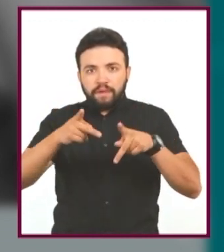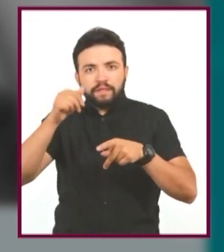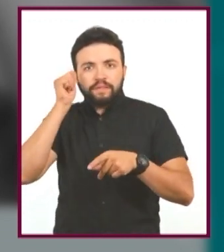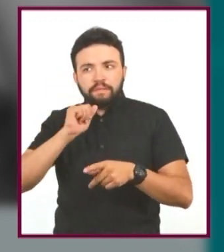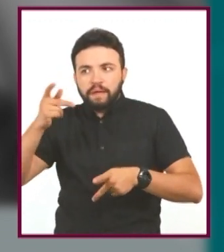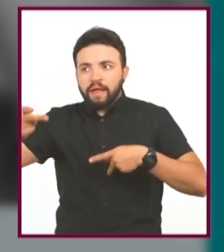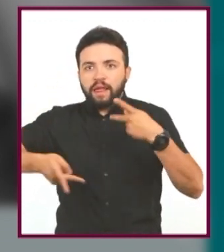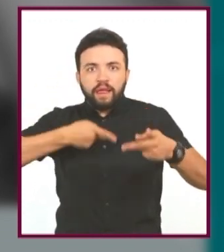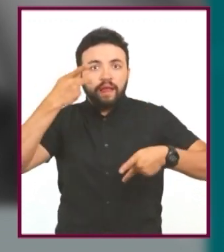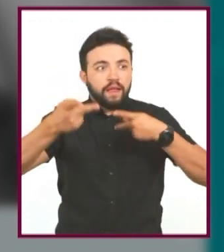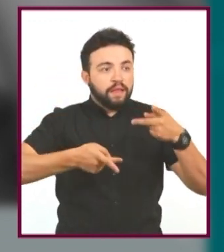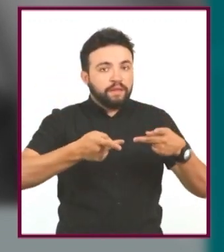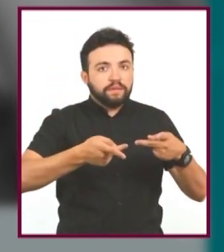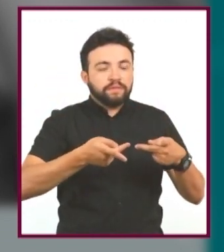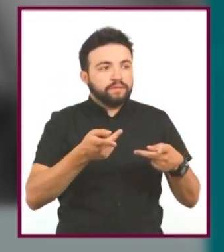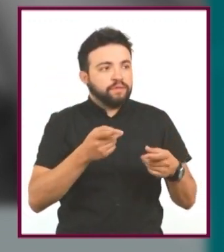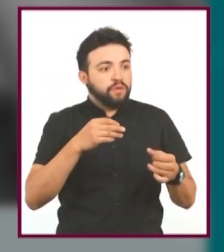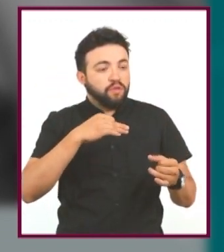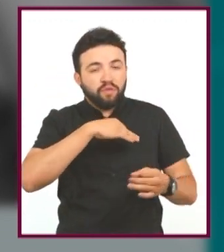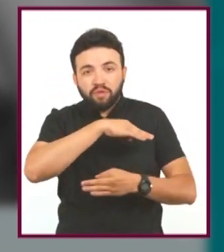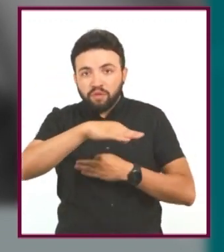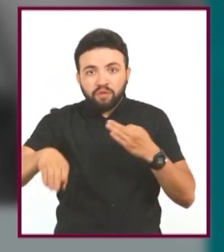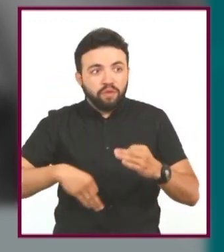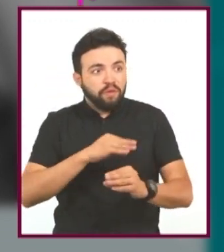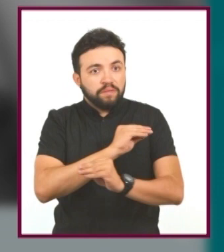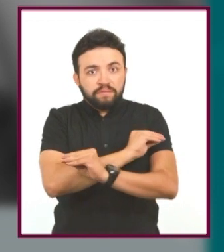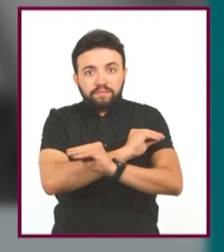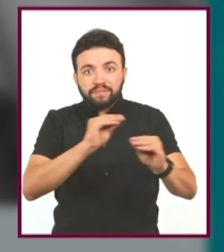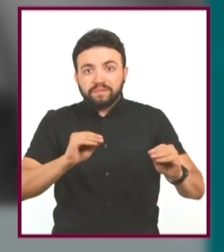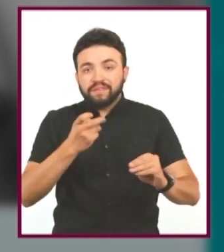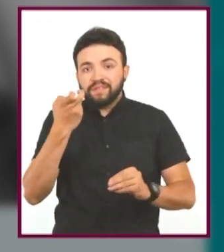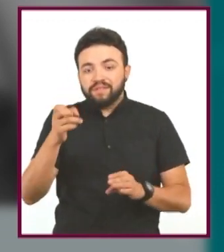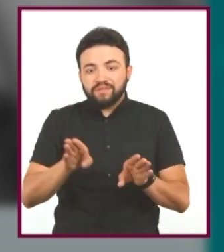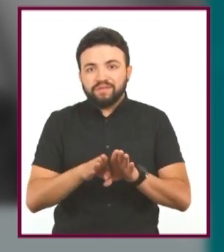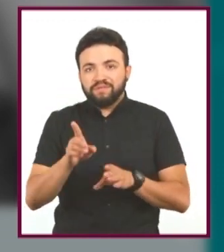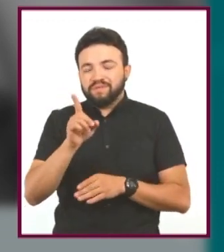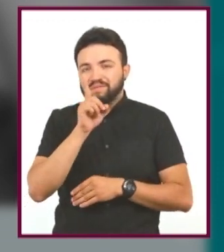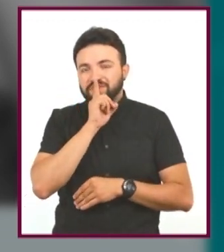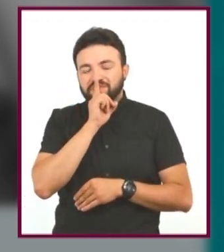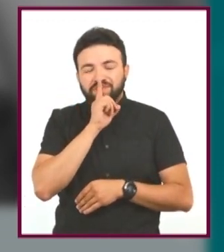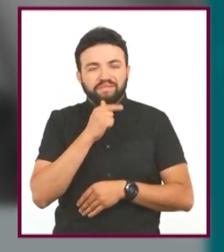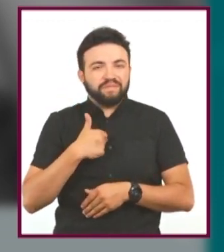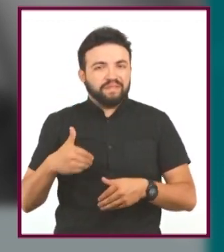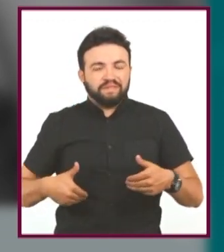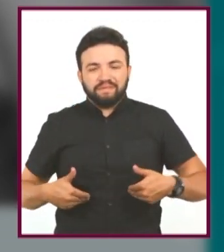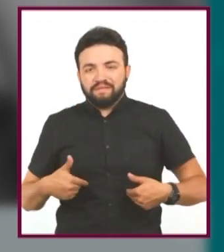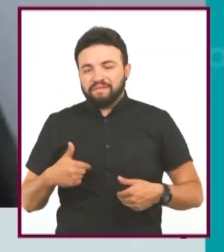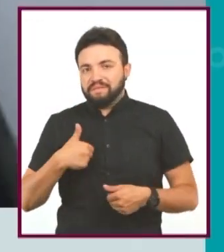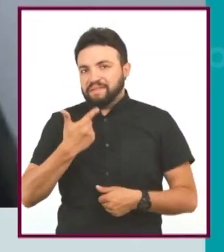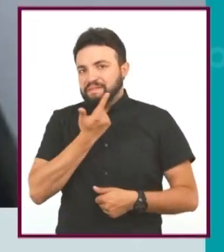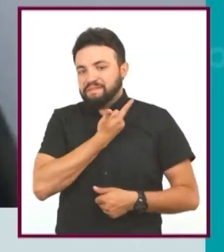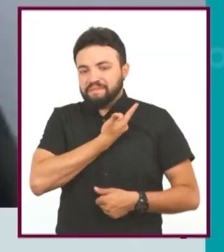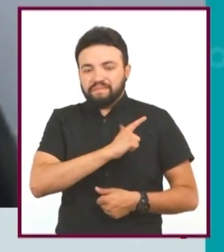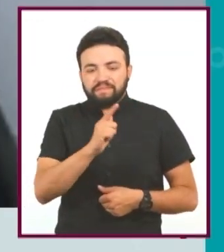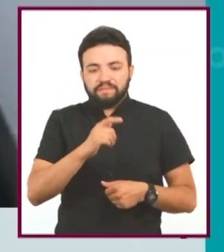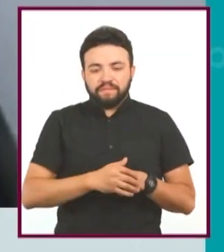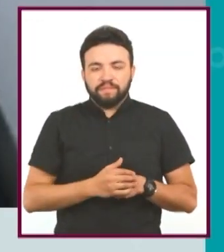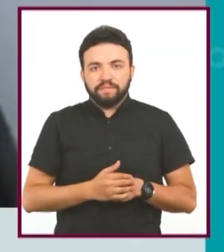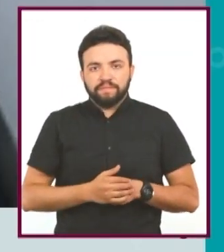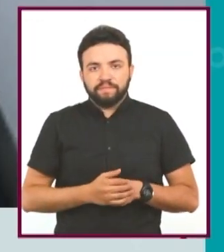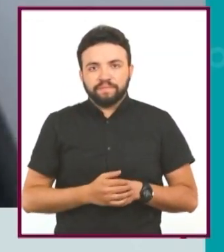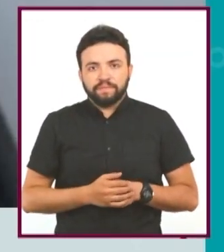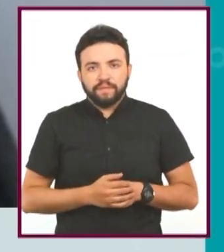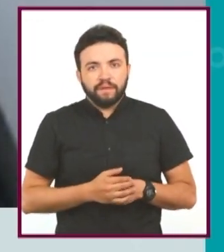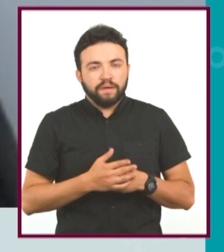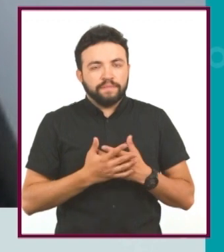de repente todos, absolutamente todos se callan, ese es un silencio súper incómodo y no me gusta para nada. Una situación en la